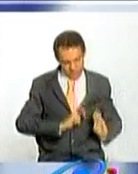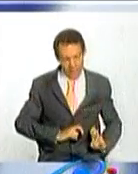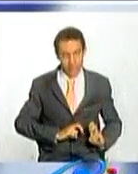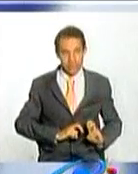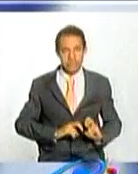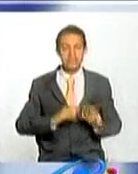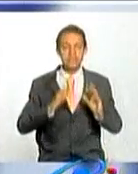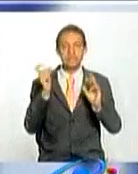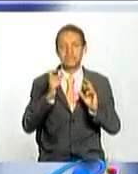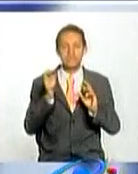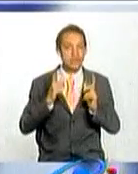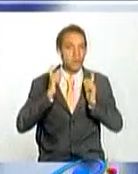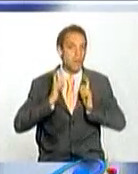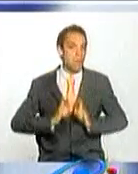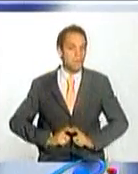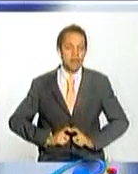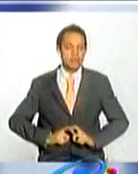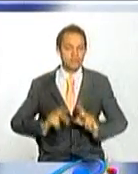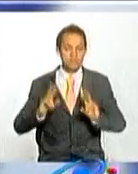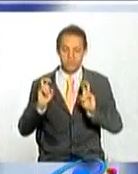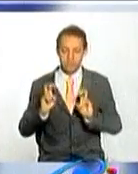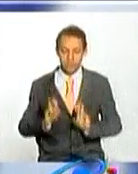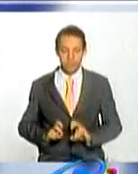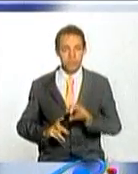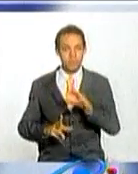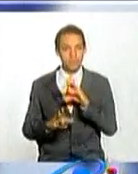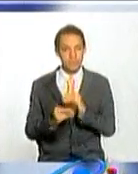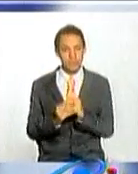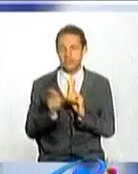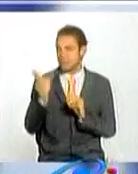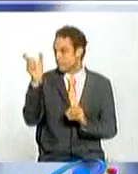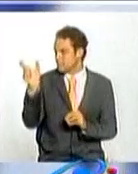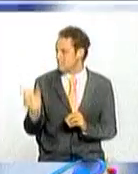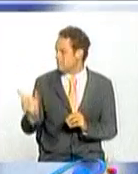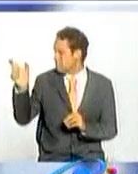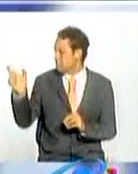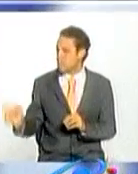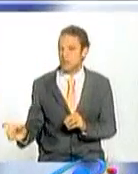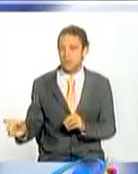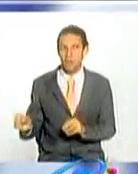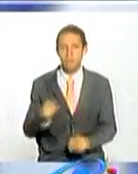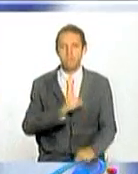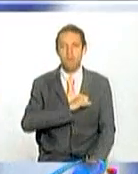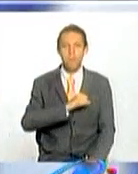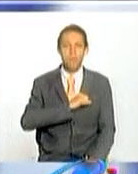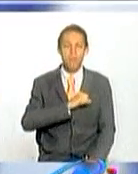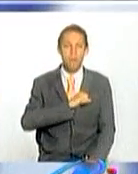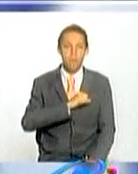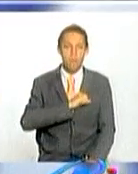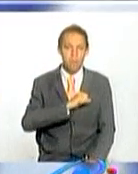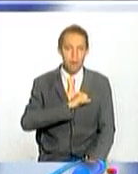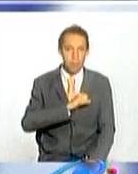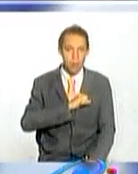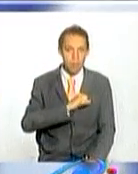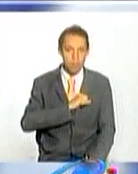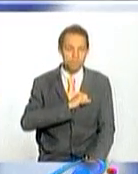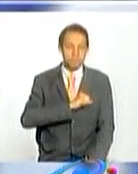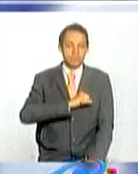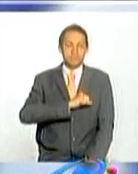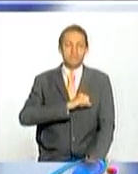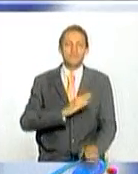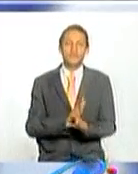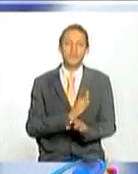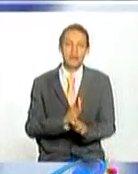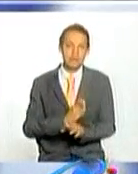e izquierda, ¿sí? Los pacienticos que tienen problemas cardíacos, insuficiencia cardíaca,